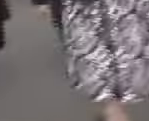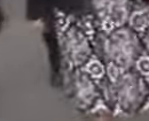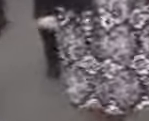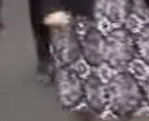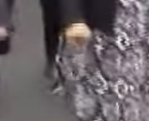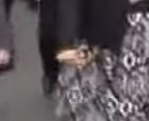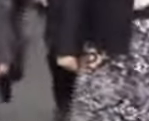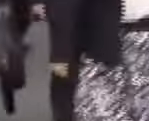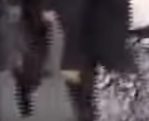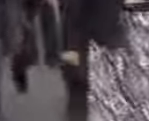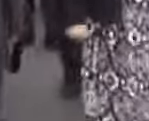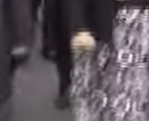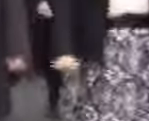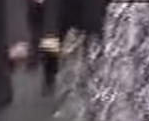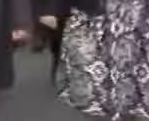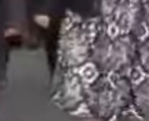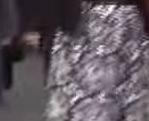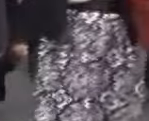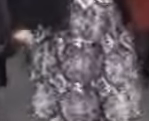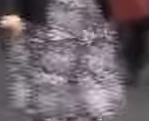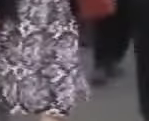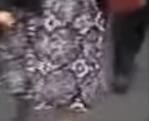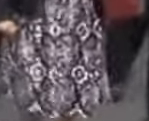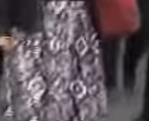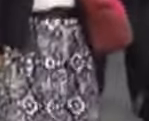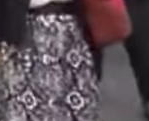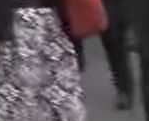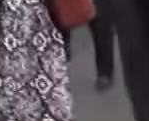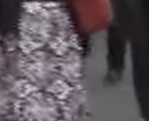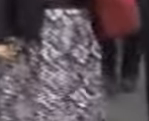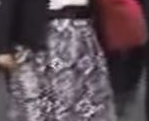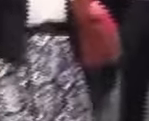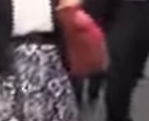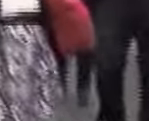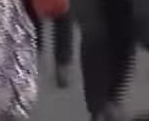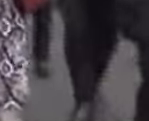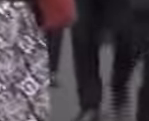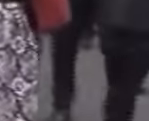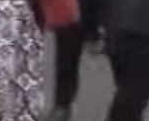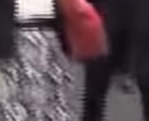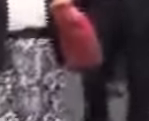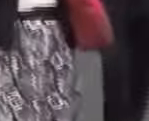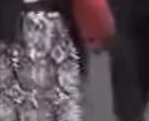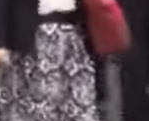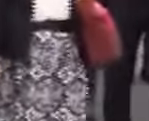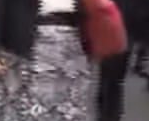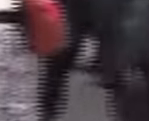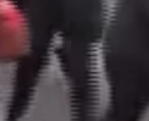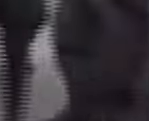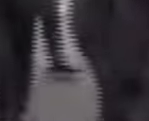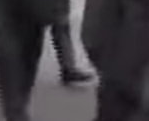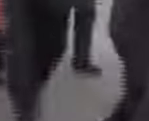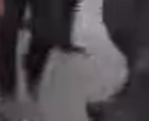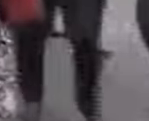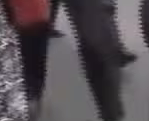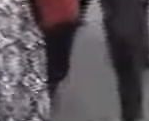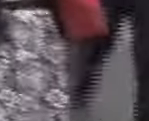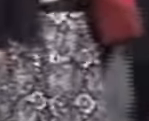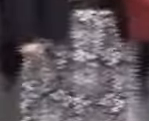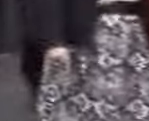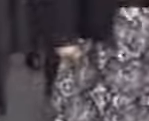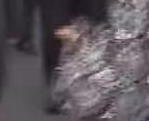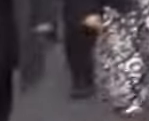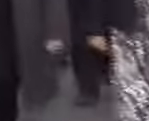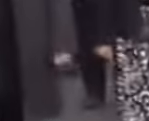Estamos hablando de cientos de personas que se han ubicado de este lado para ver pasar al gabinete de Mirta